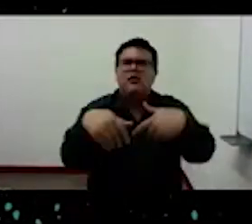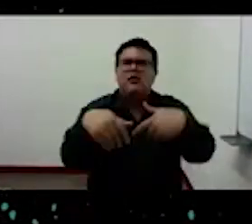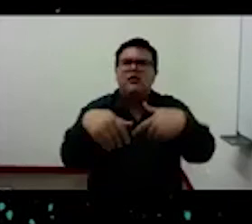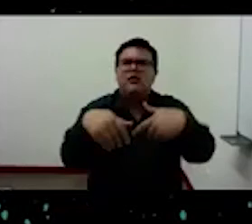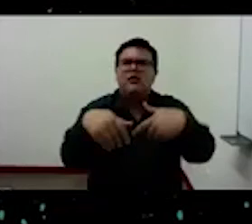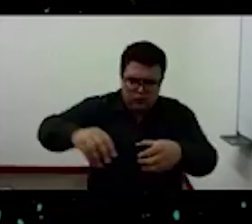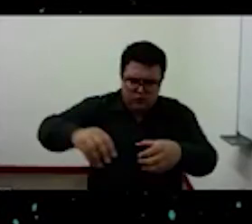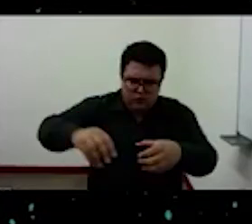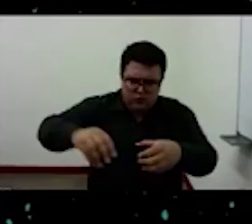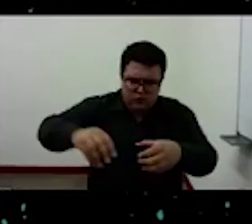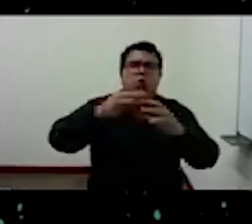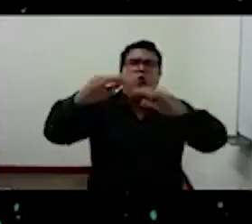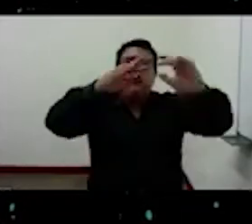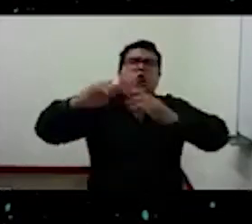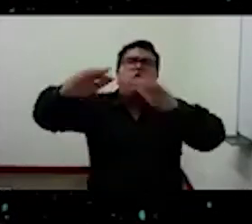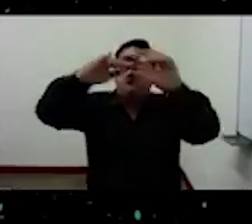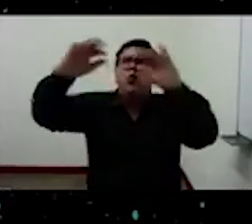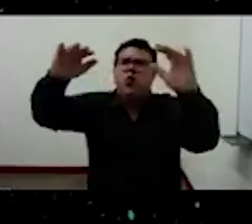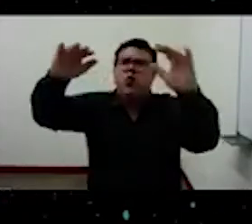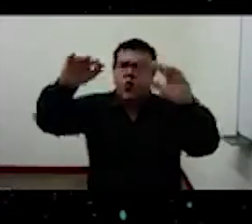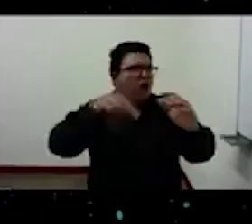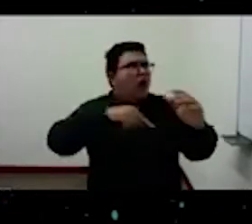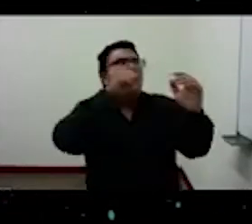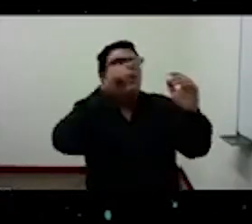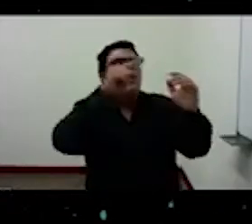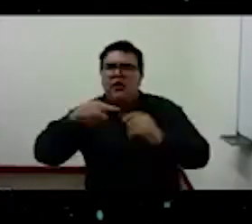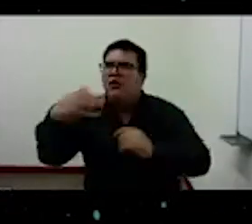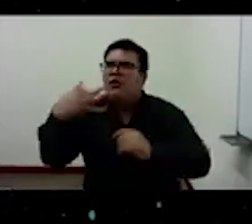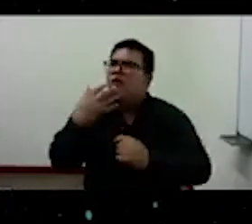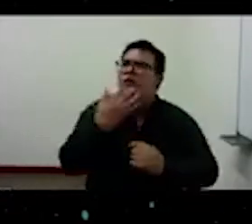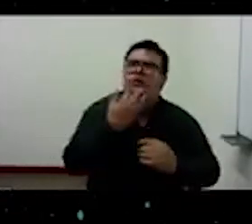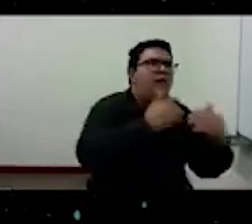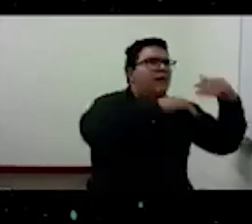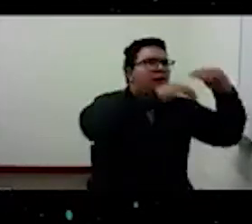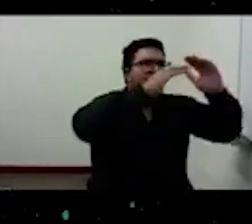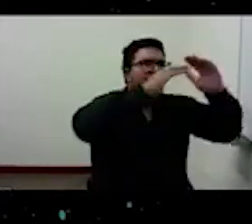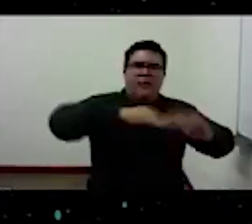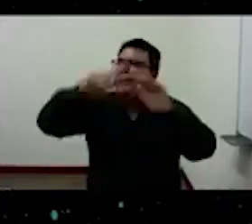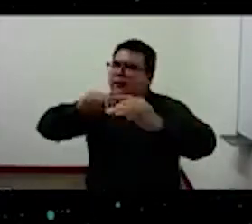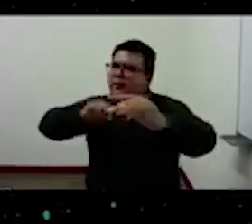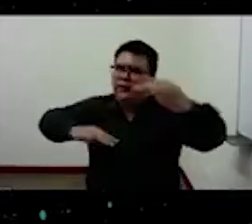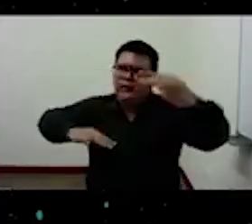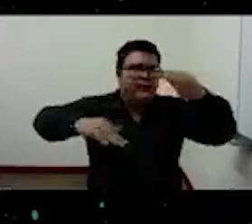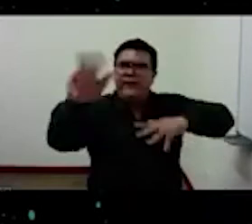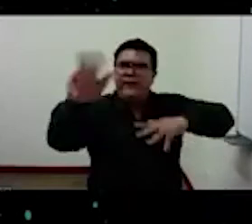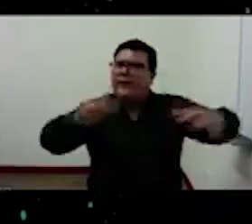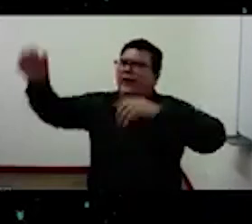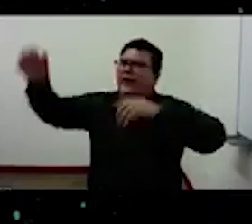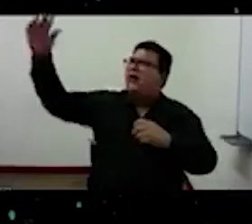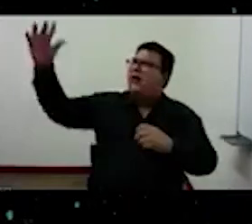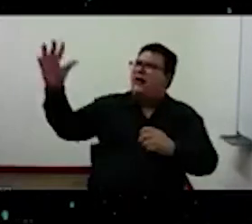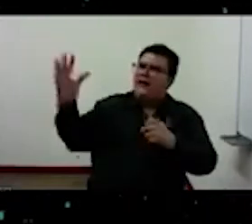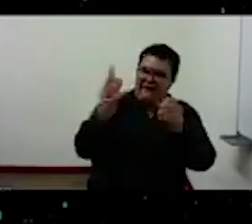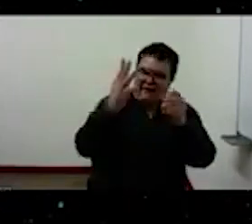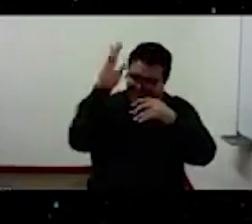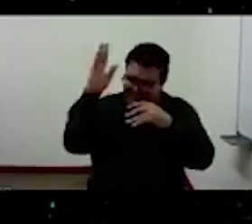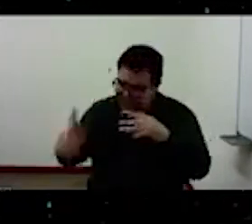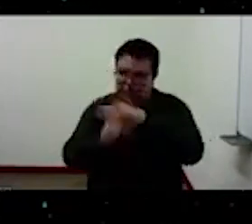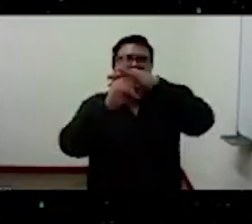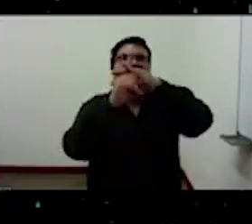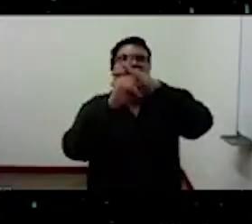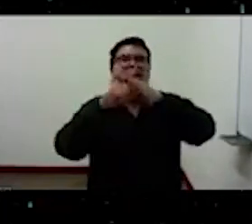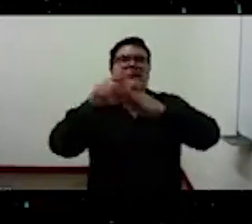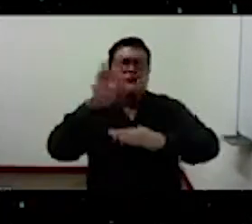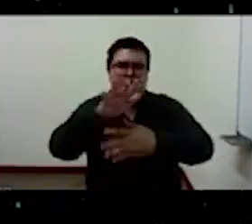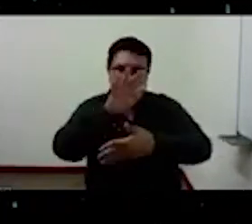viento? Esas fuerzas cromáticas ultraconcentradas dan a la luz la pintura, en lo que me parece un